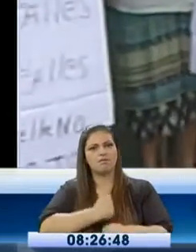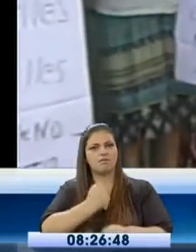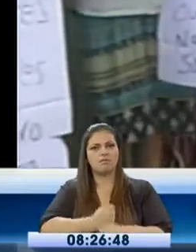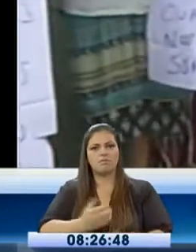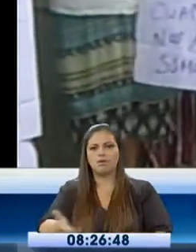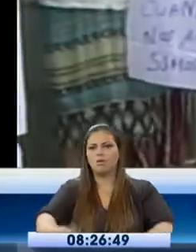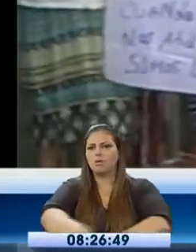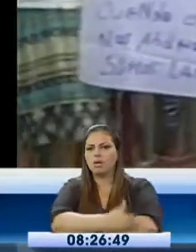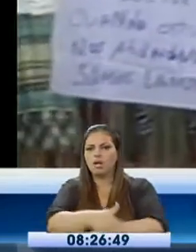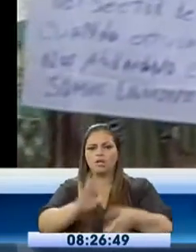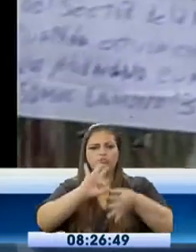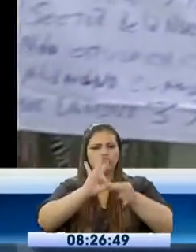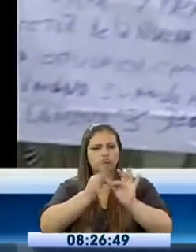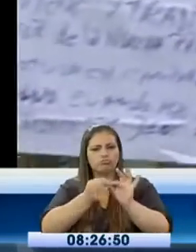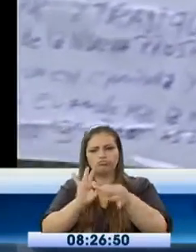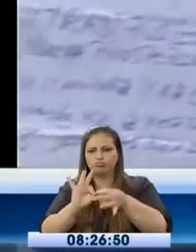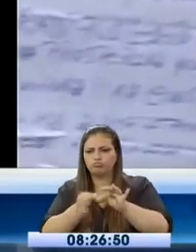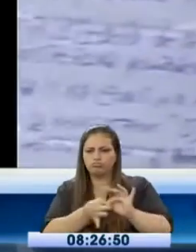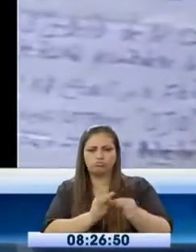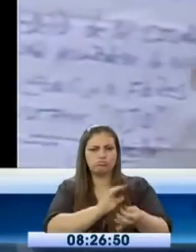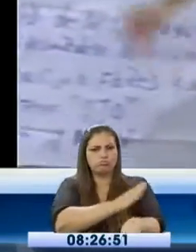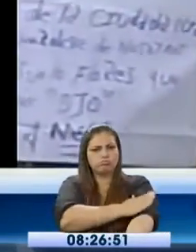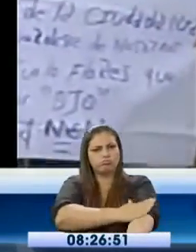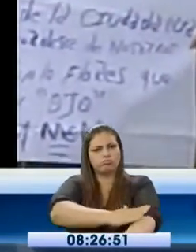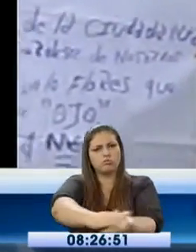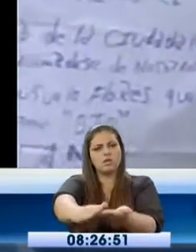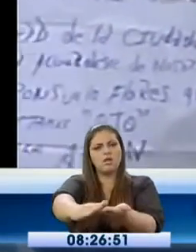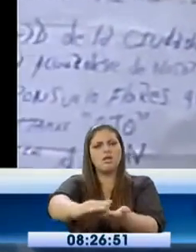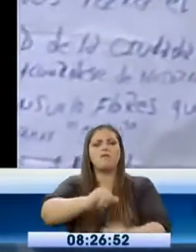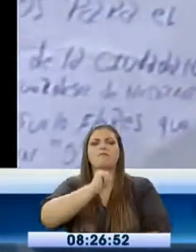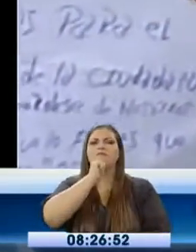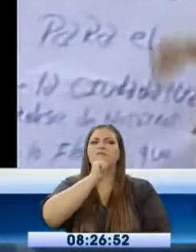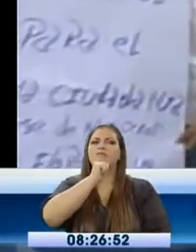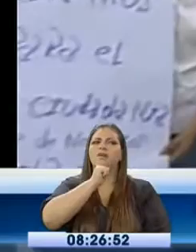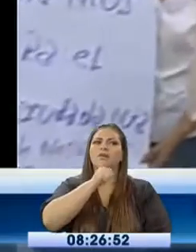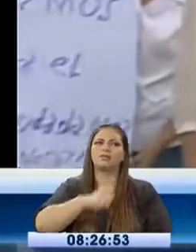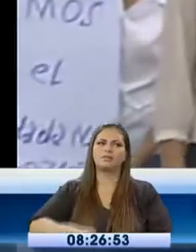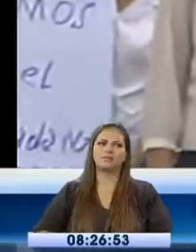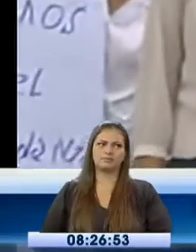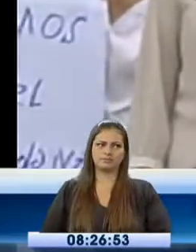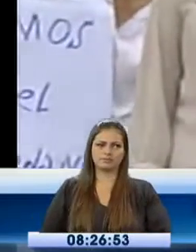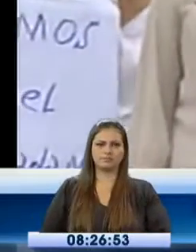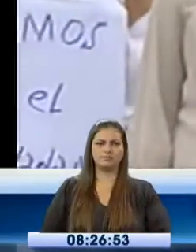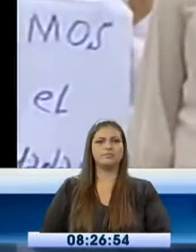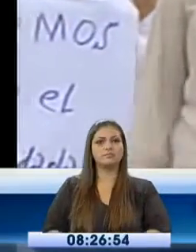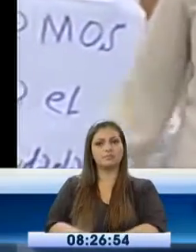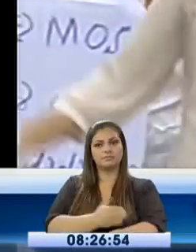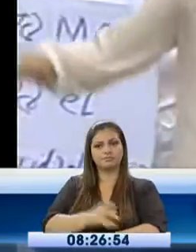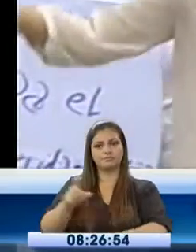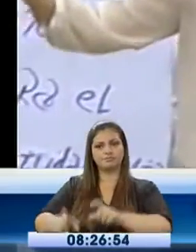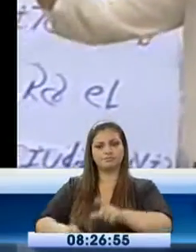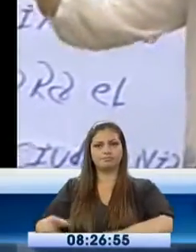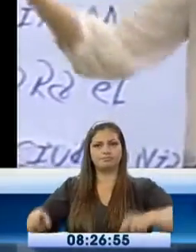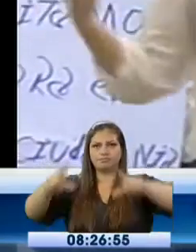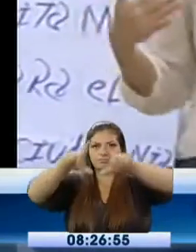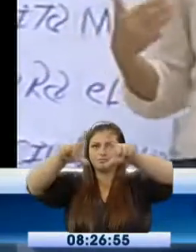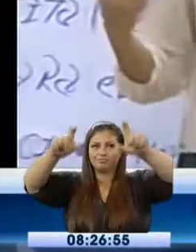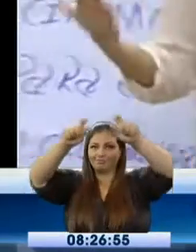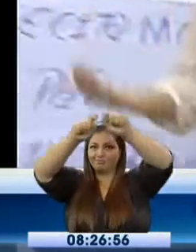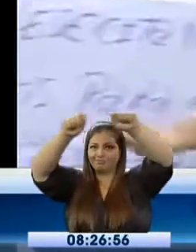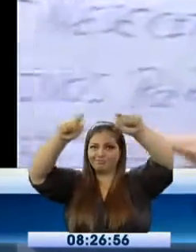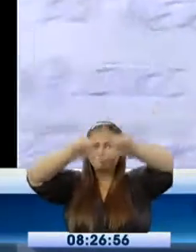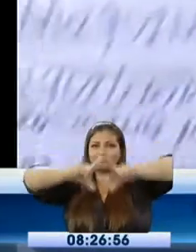Nueva Prosperidad. Estamos abandonados. Ahí estamos viendo los carteles que elaboraron los habitantes. Dice, bueno, están haciendo